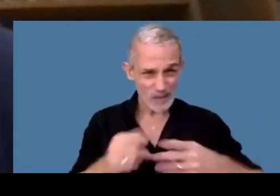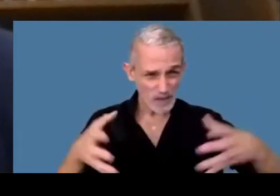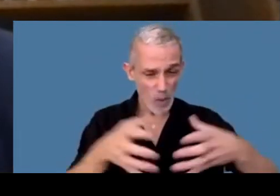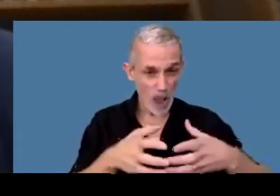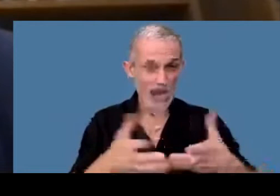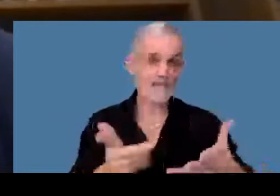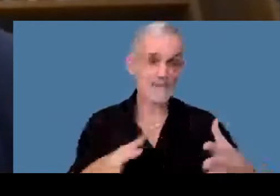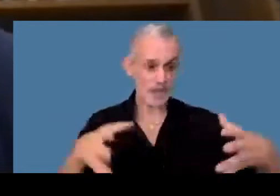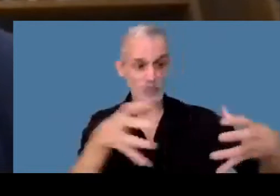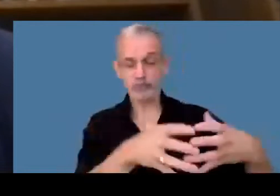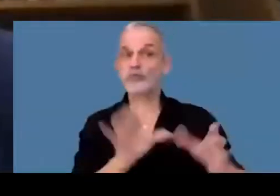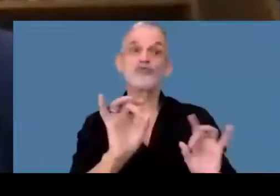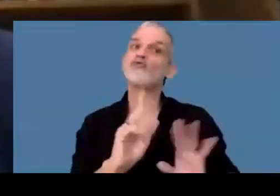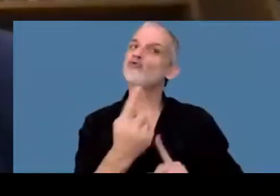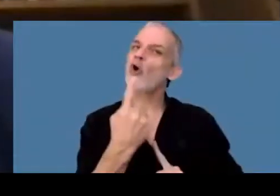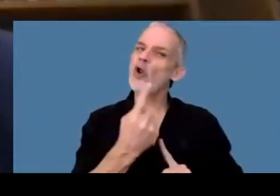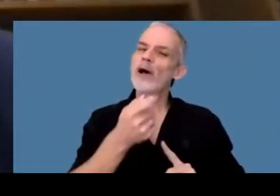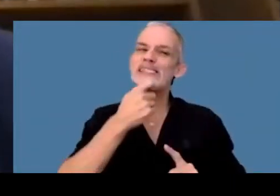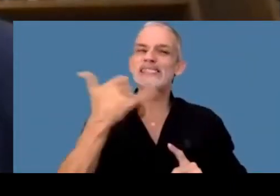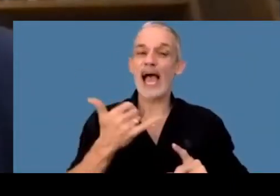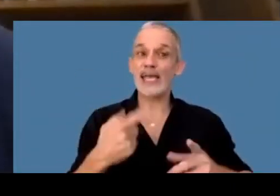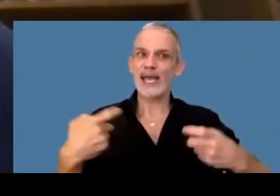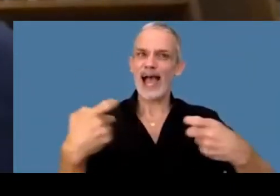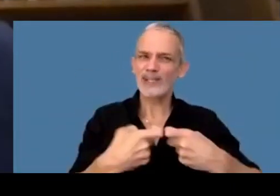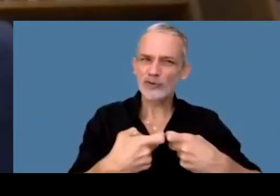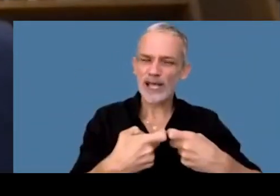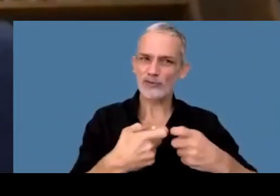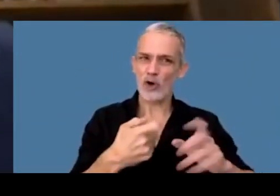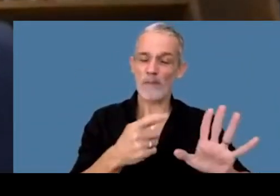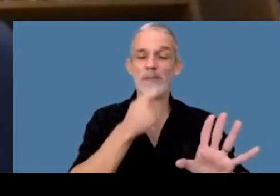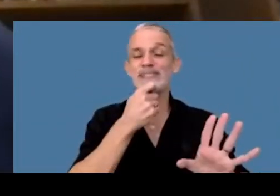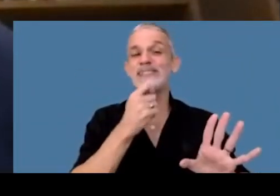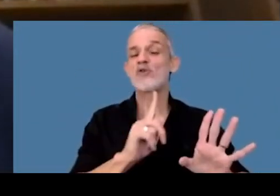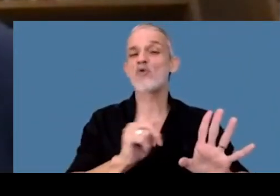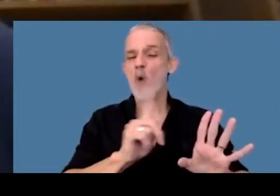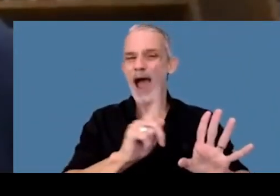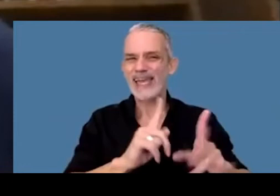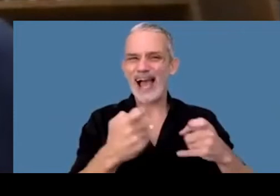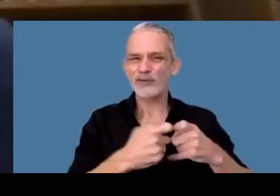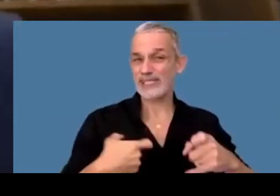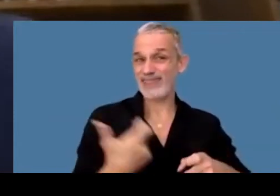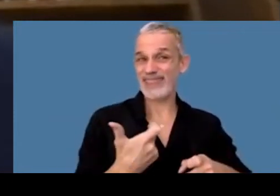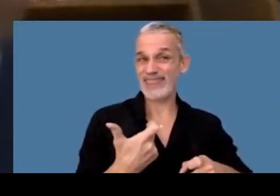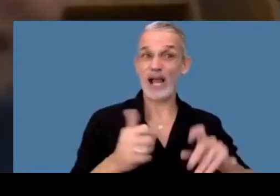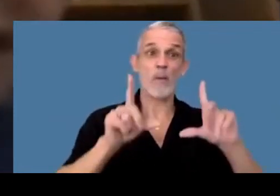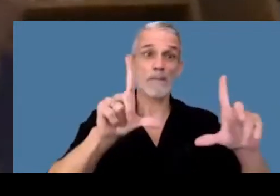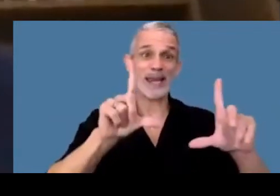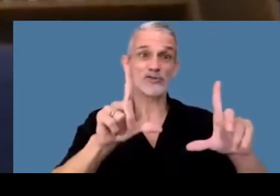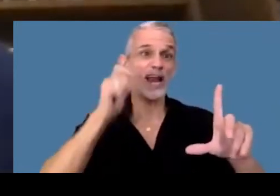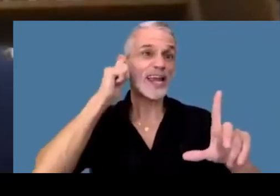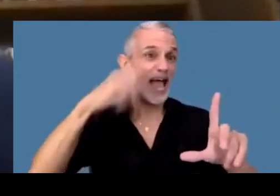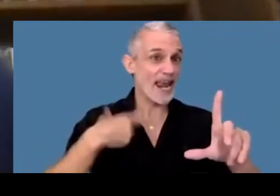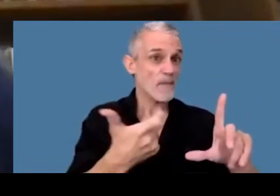colectivos solamente los va a poder representar si hay una asociación, si no hay, perdón, una asociación sindical con personería gremial. Pueden